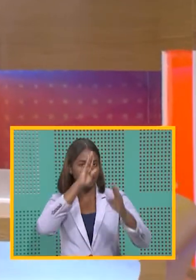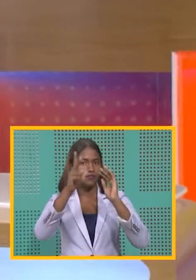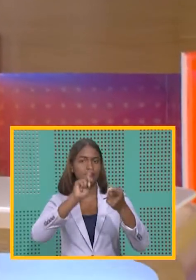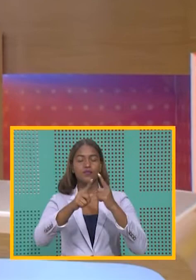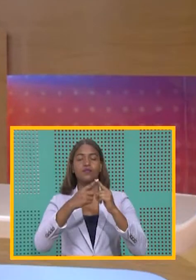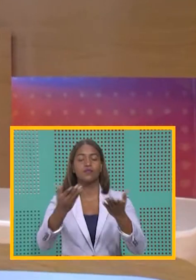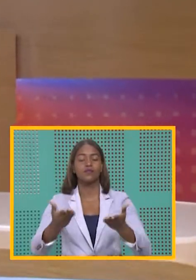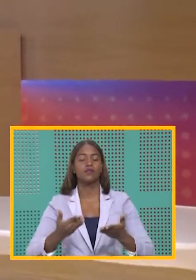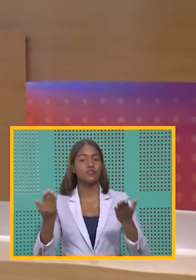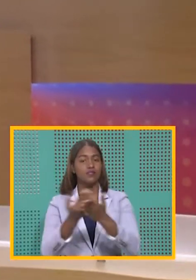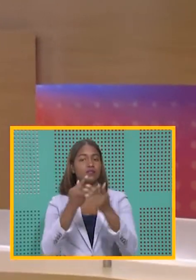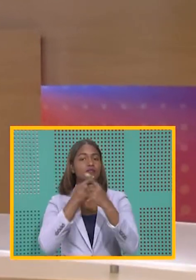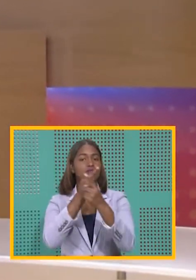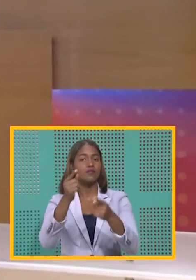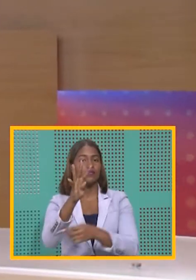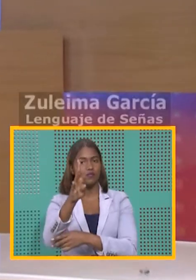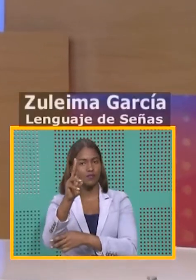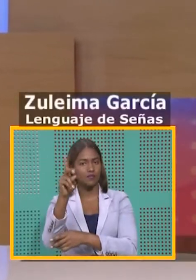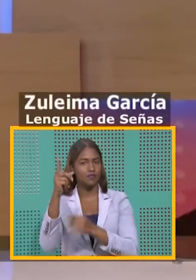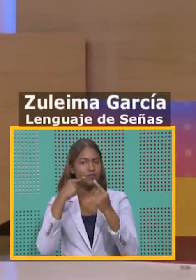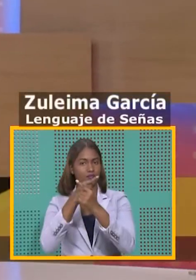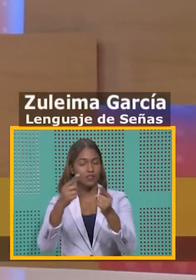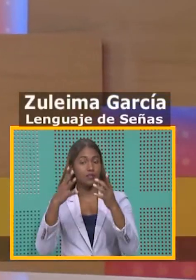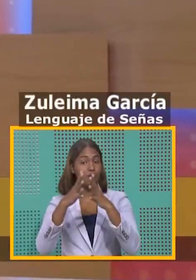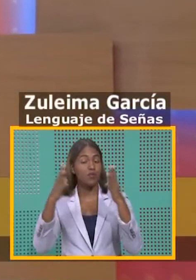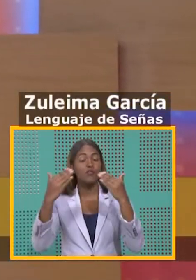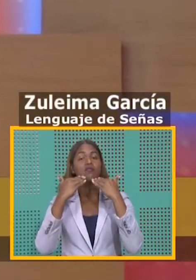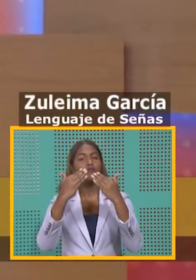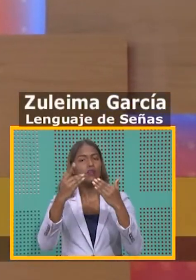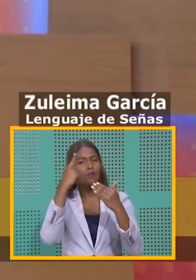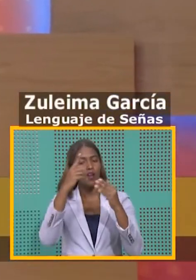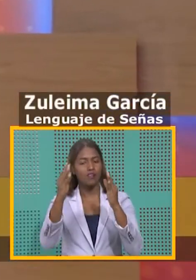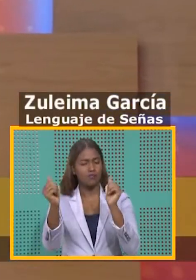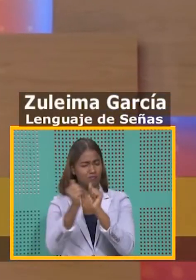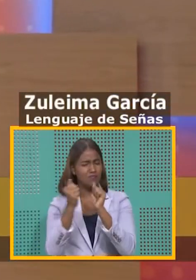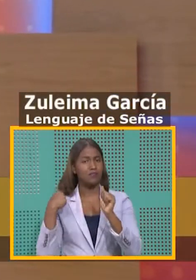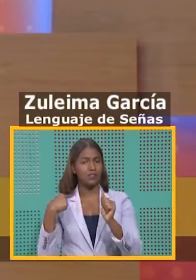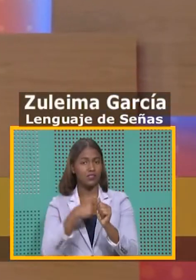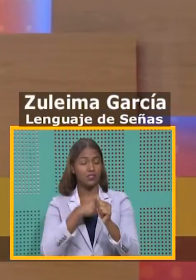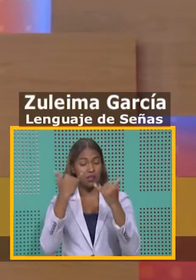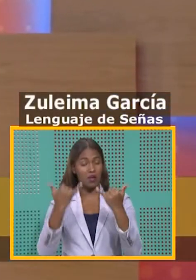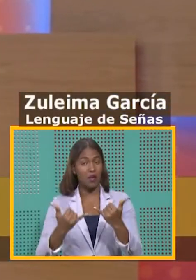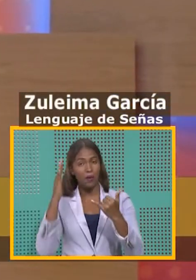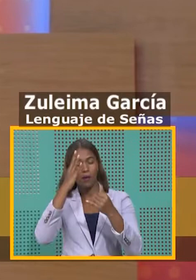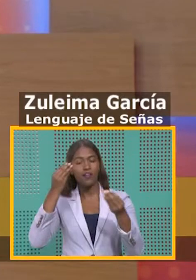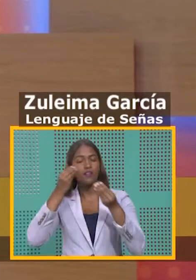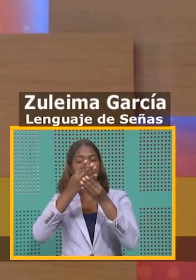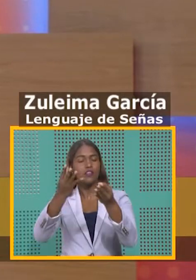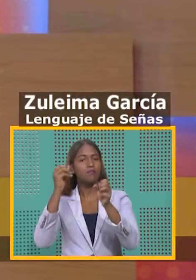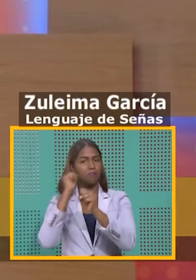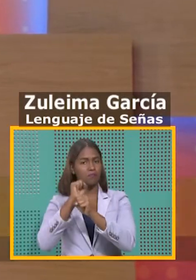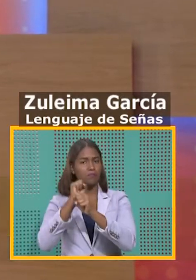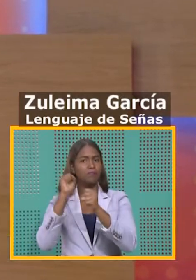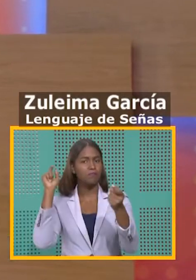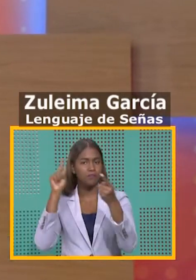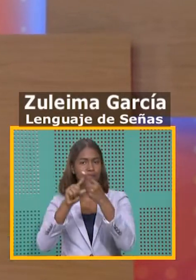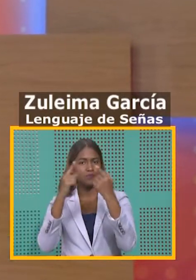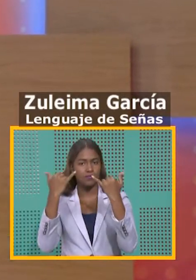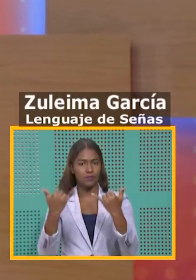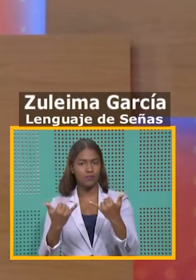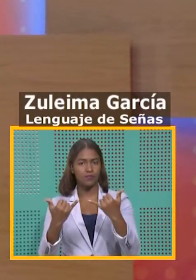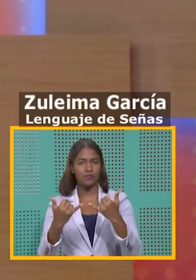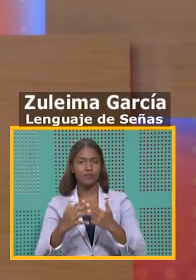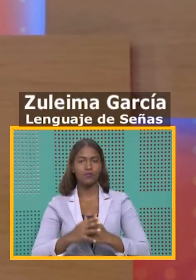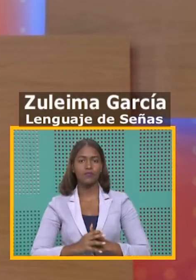Saludos amigos, bienvenidos a esta emisión de 4RD Noticias. Muchísimas gracias por acompañarnos de inmediato. Las principales informaciones trabajadas hasta